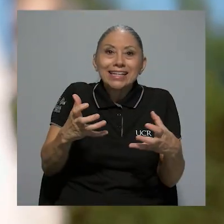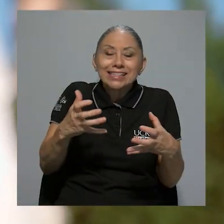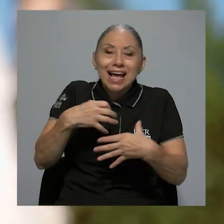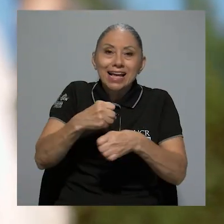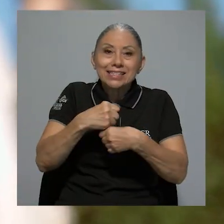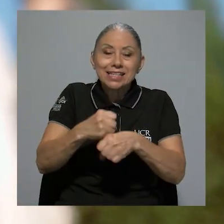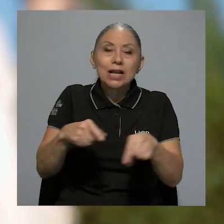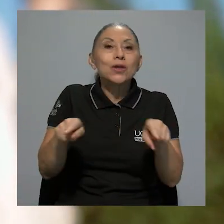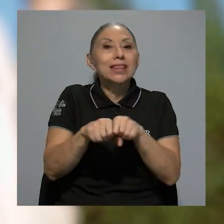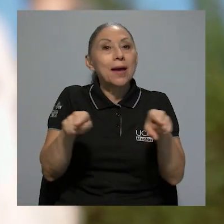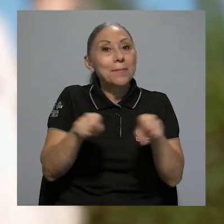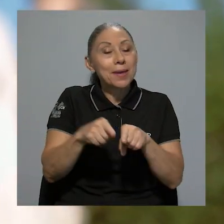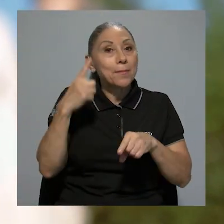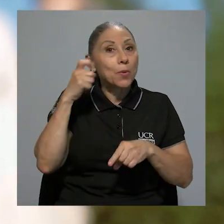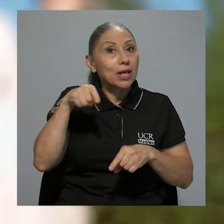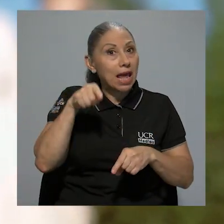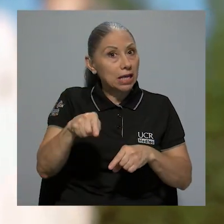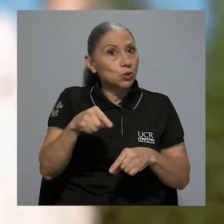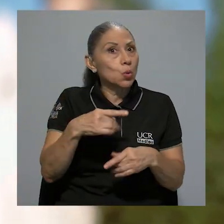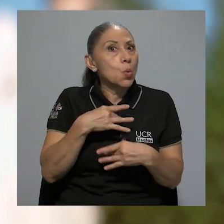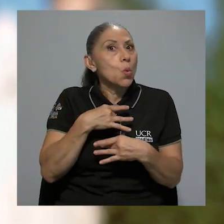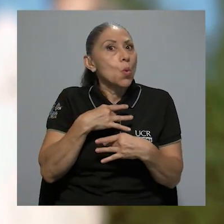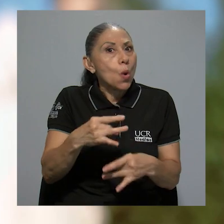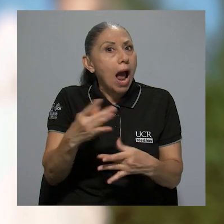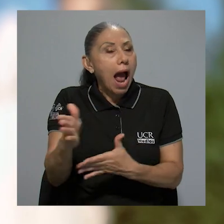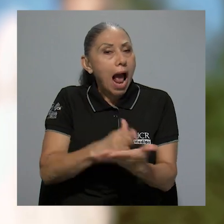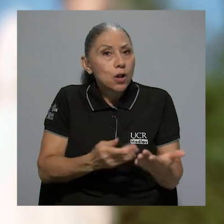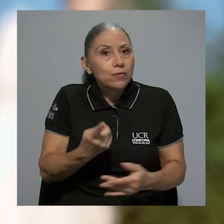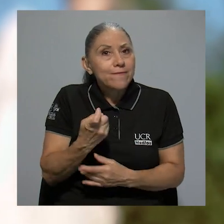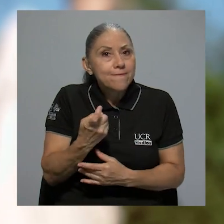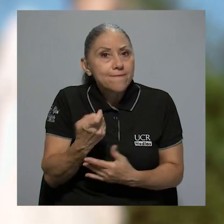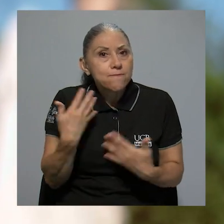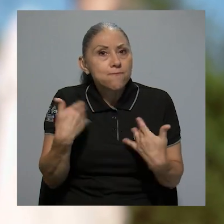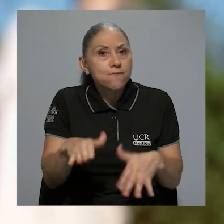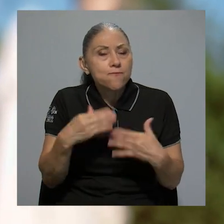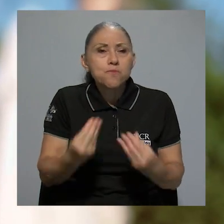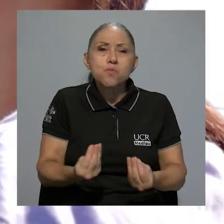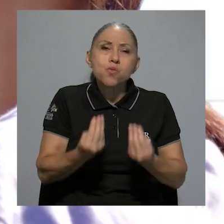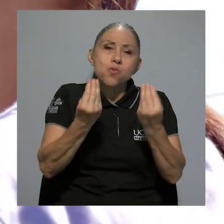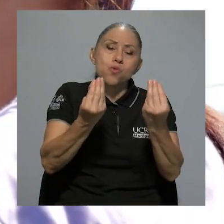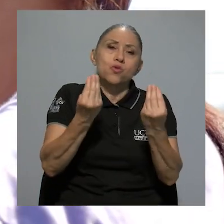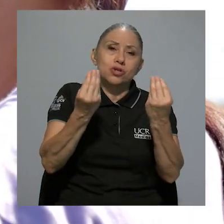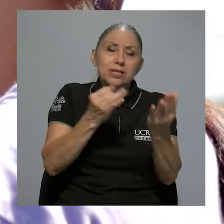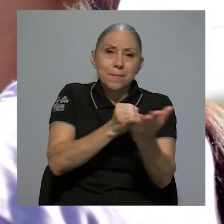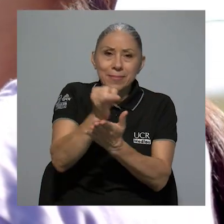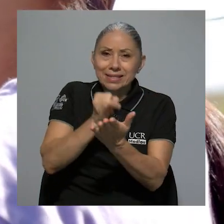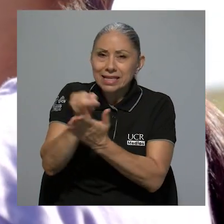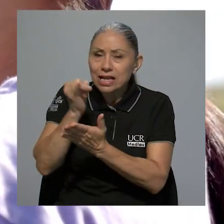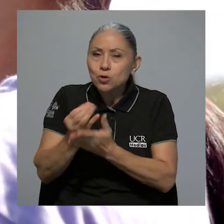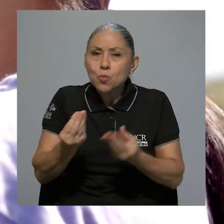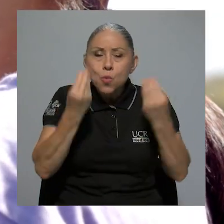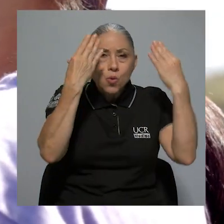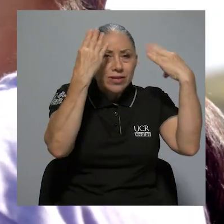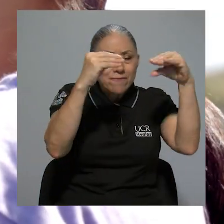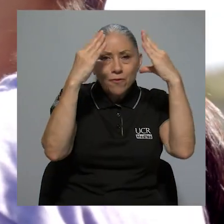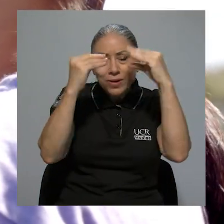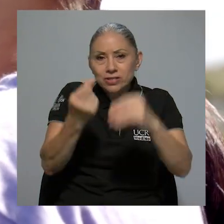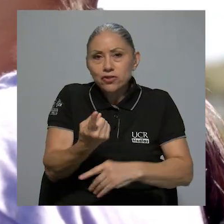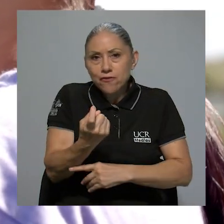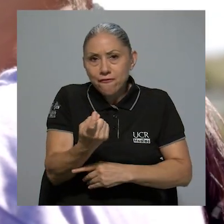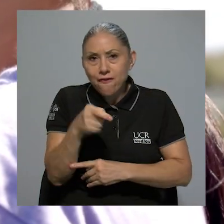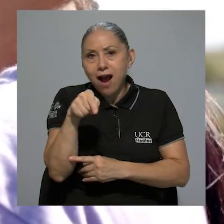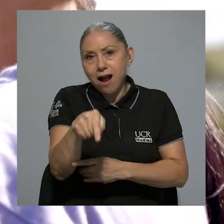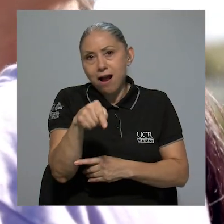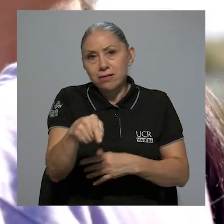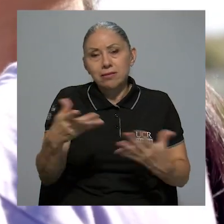también porque es un nicho, o sea, es un vacío de investigación enorme que puede generar